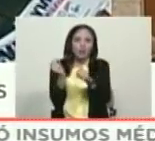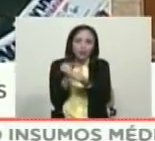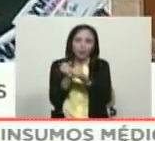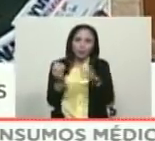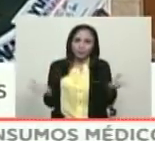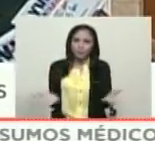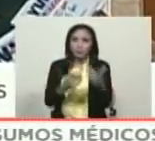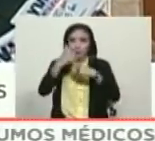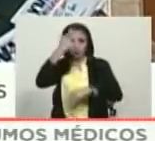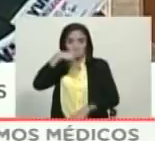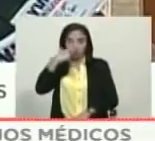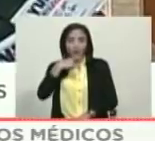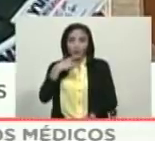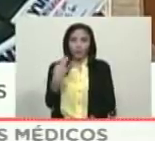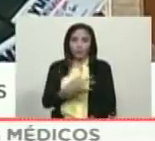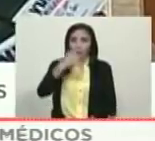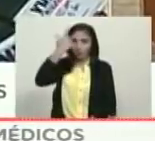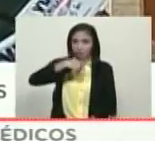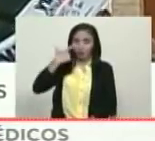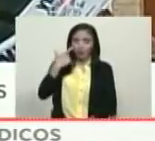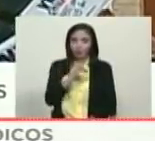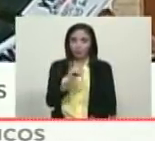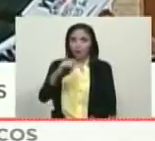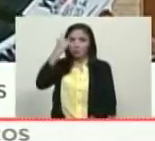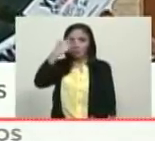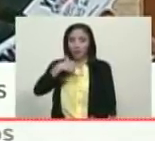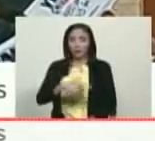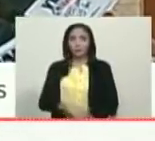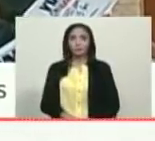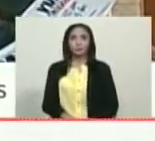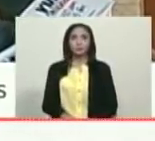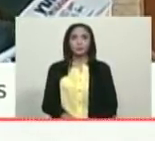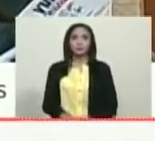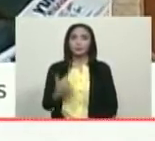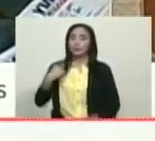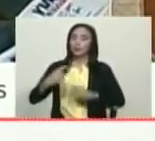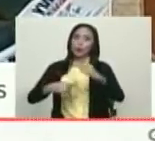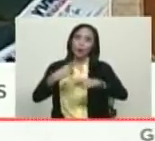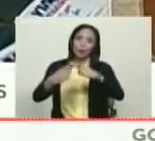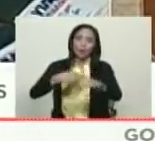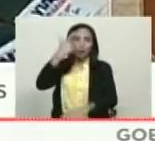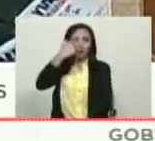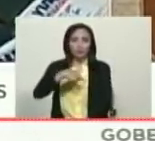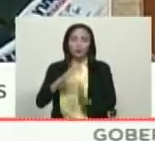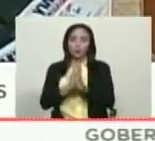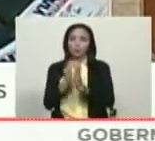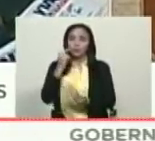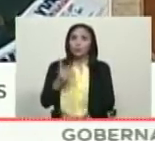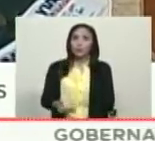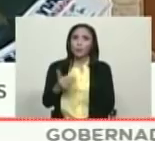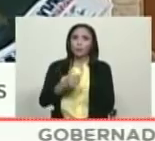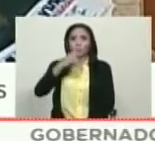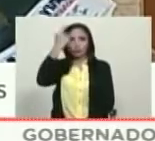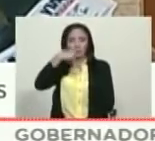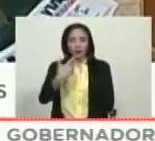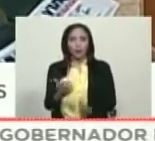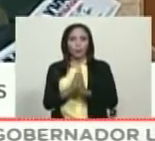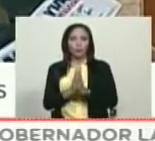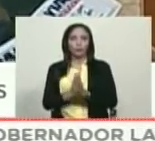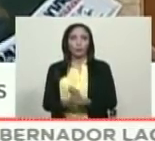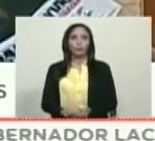mantenerse serio vamos a ser serios en el trabajo diario es la mayor importancia yo